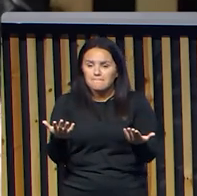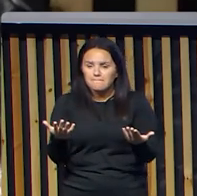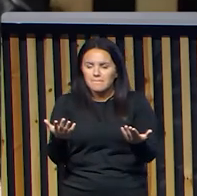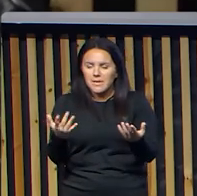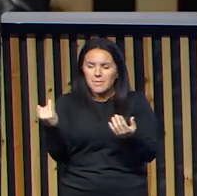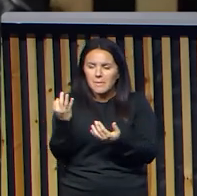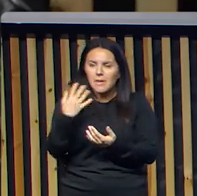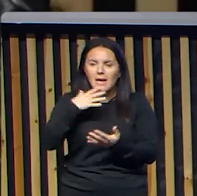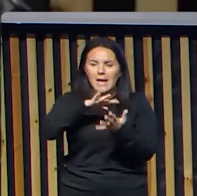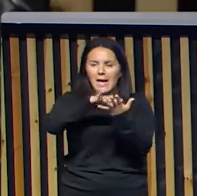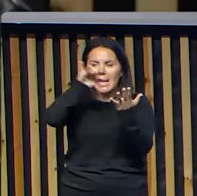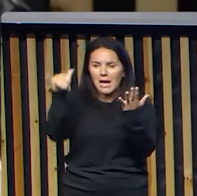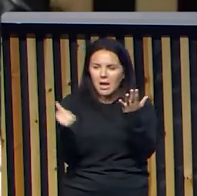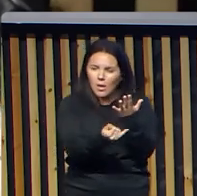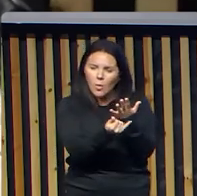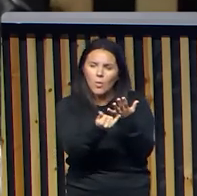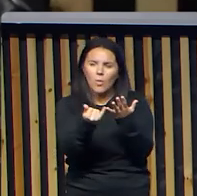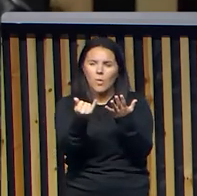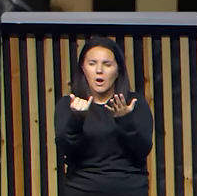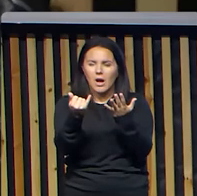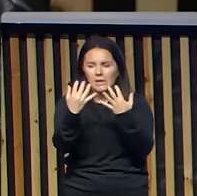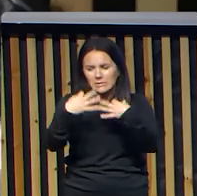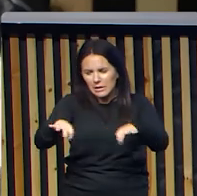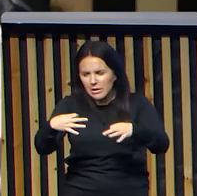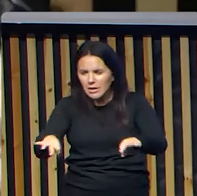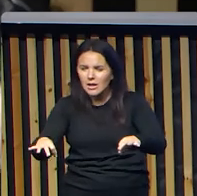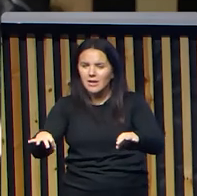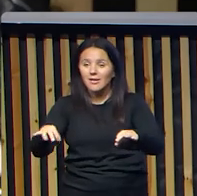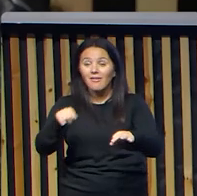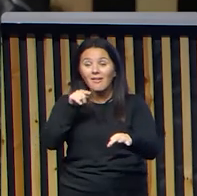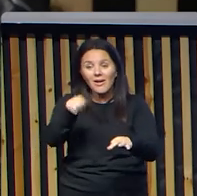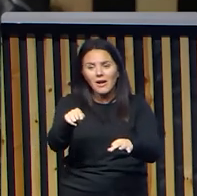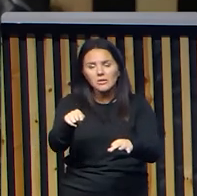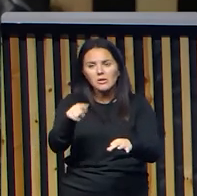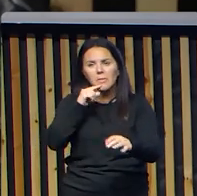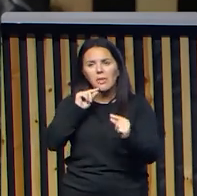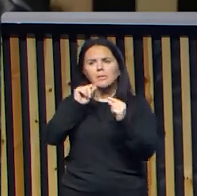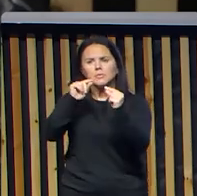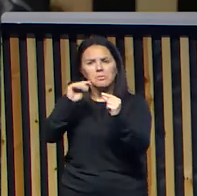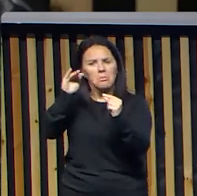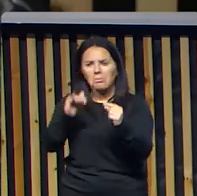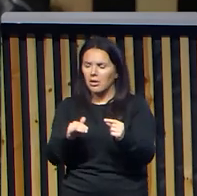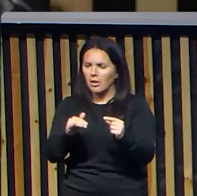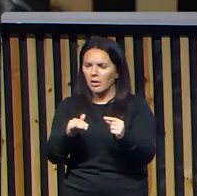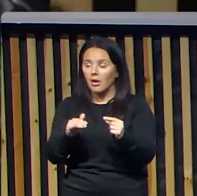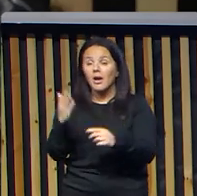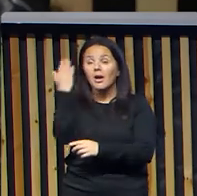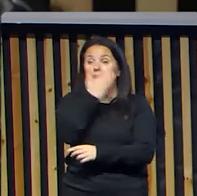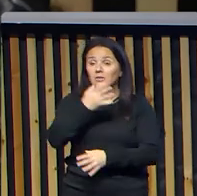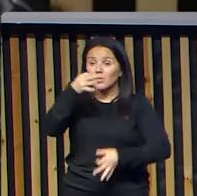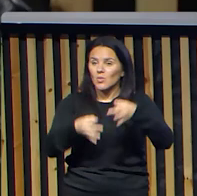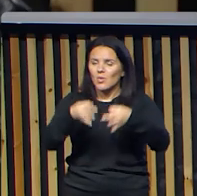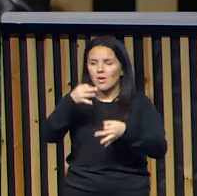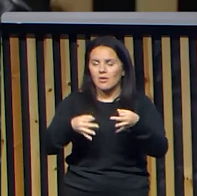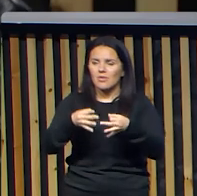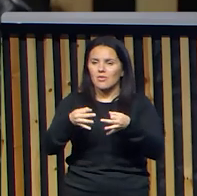discutible eso se nota mucho en la escuela judicial a donde cada año llegan nuevas levas de jóvenes que han